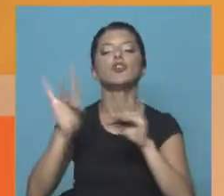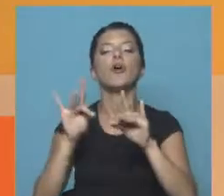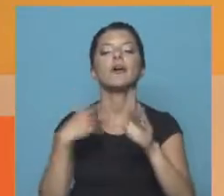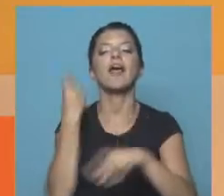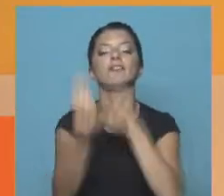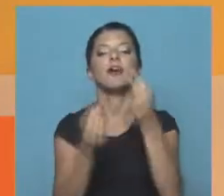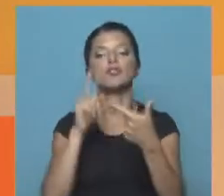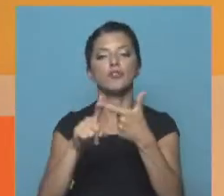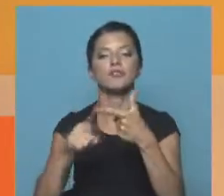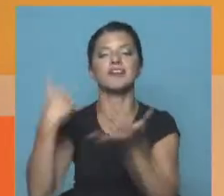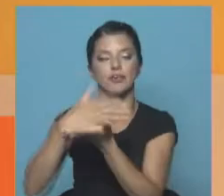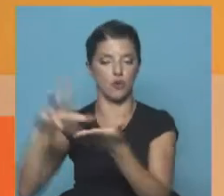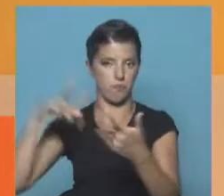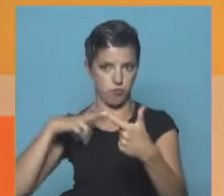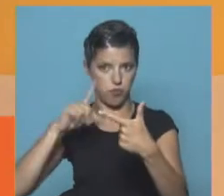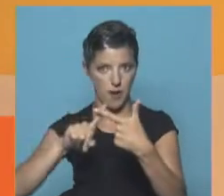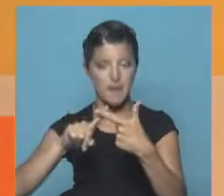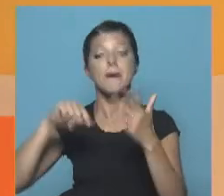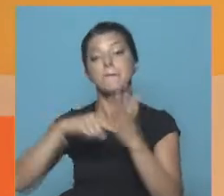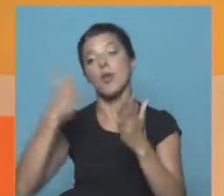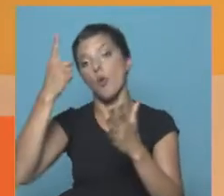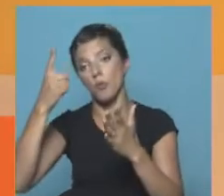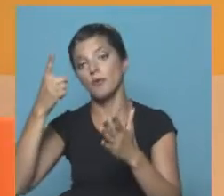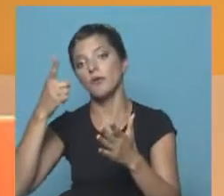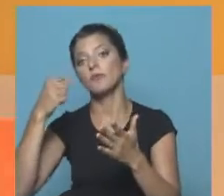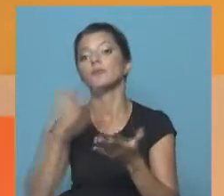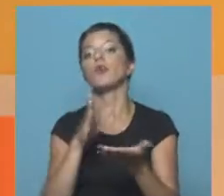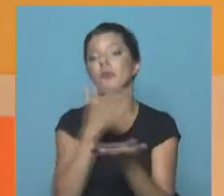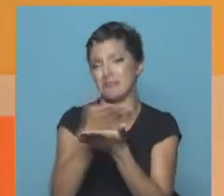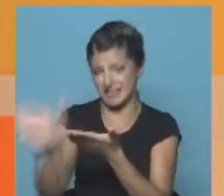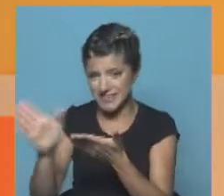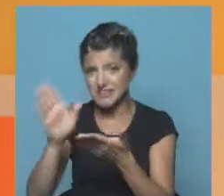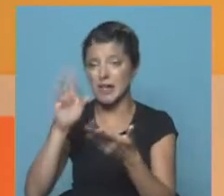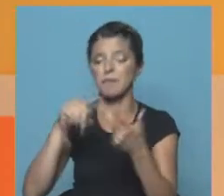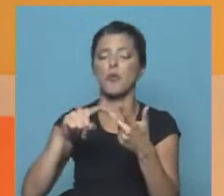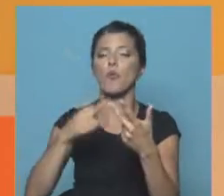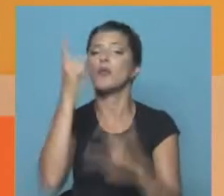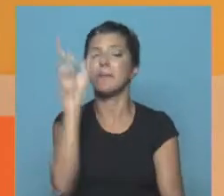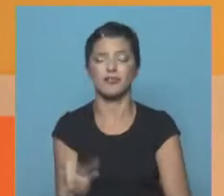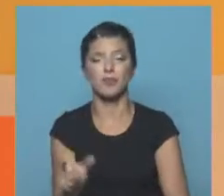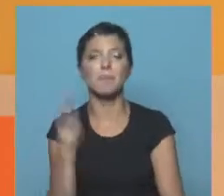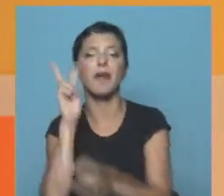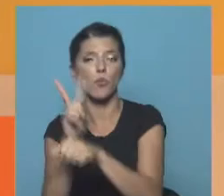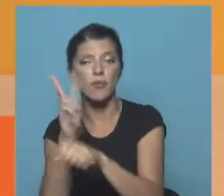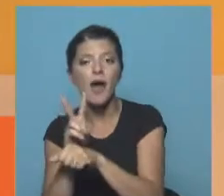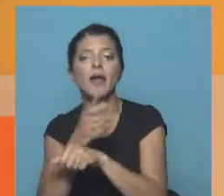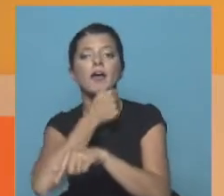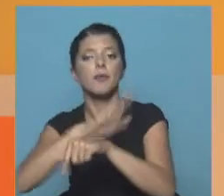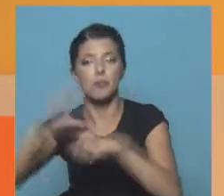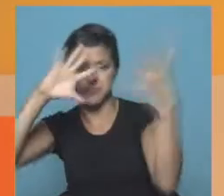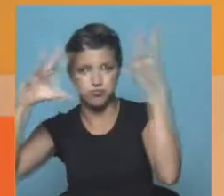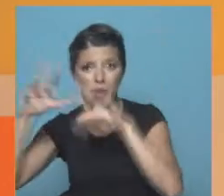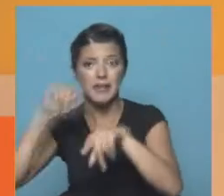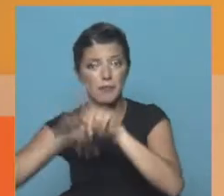del establishment, pero también un ultrarracista, un hombre que para hacerse cargo del medio ambiente tiene extremos contactos